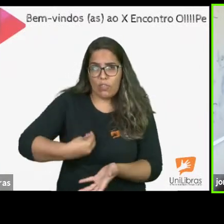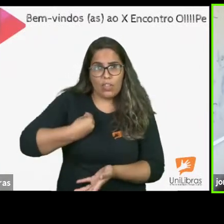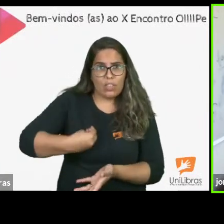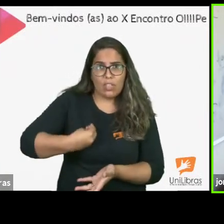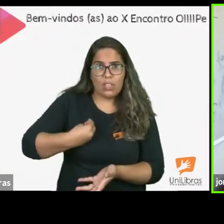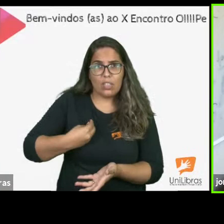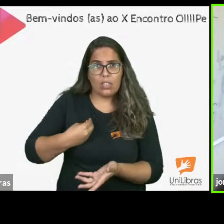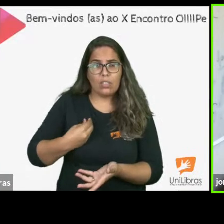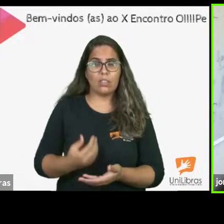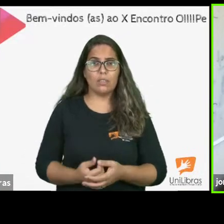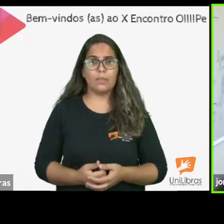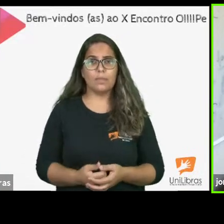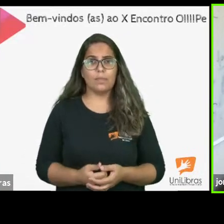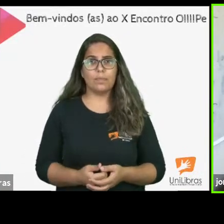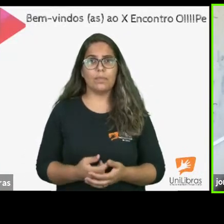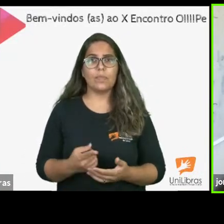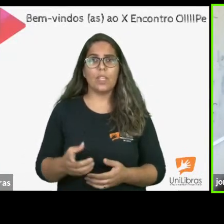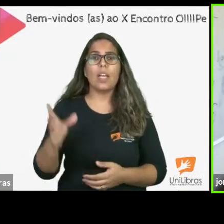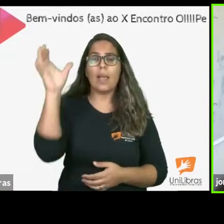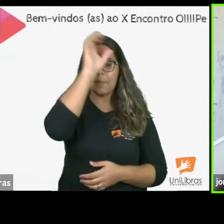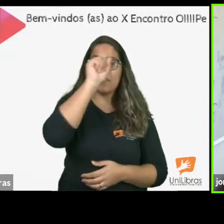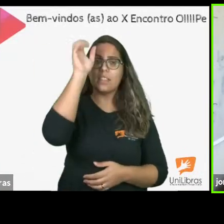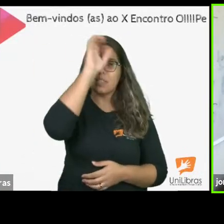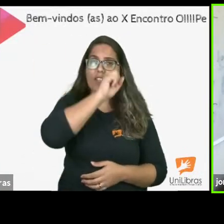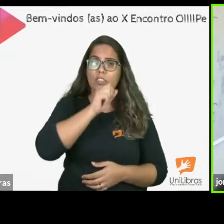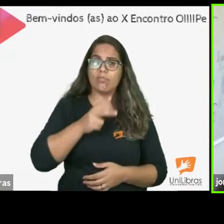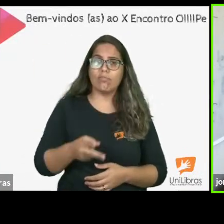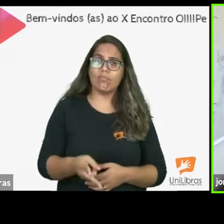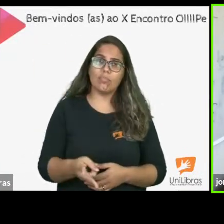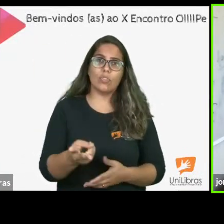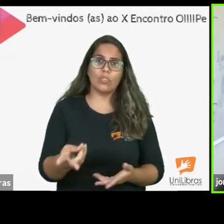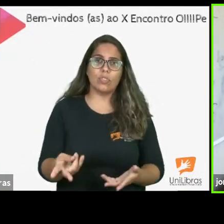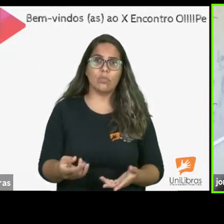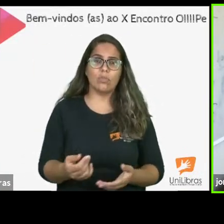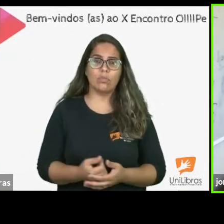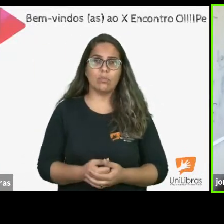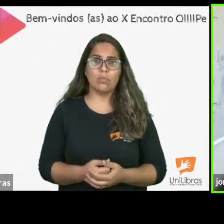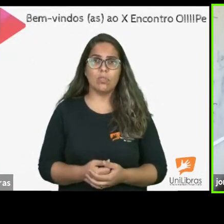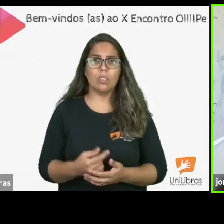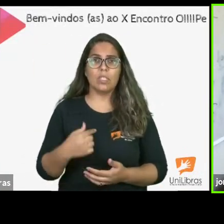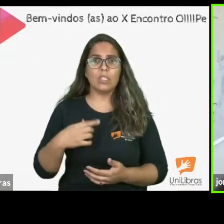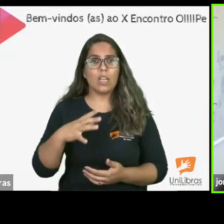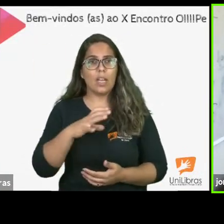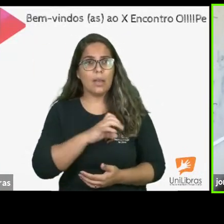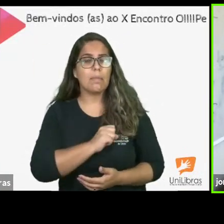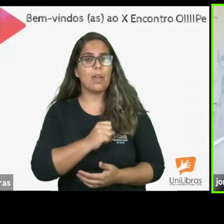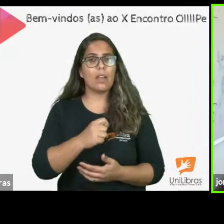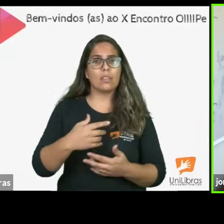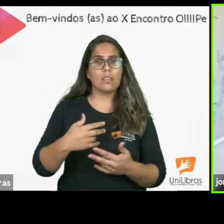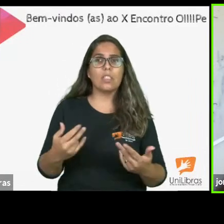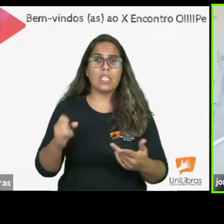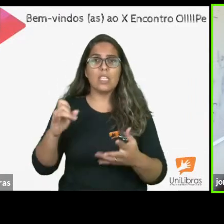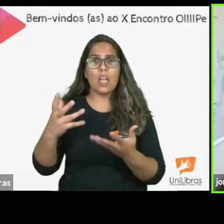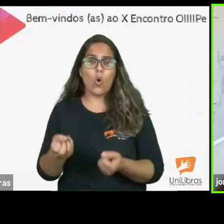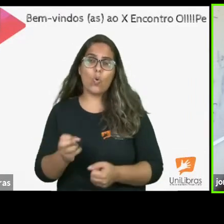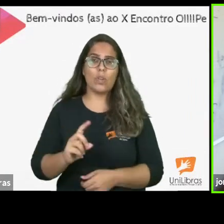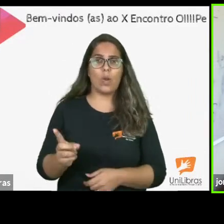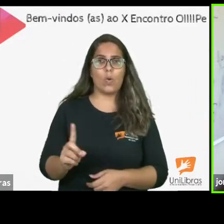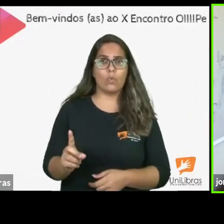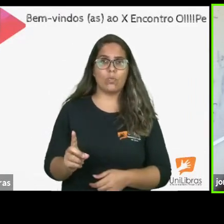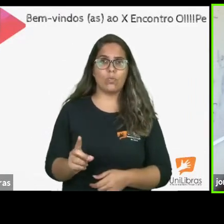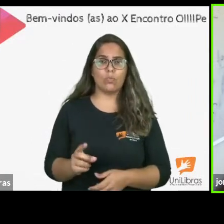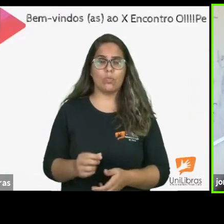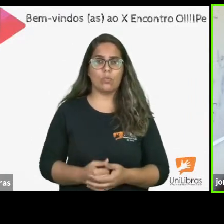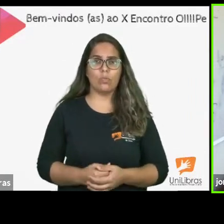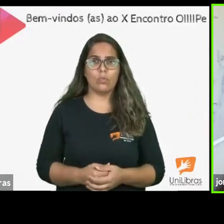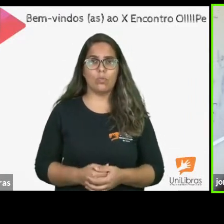inevitable. El aprendizaje. Sea bueno, sea malo, se desee o no se desee. Va